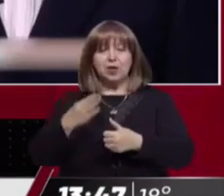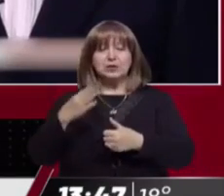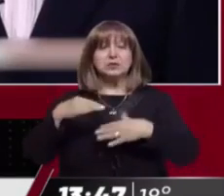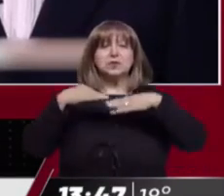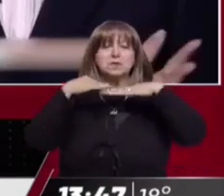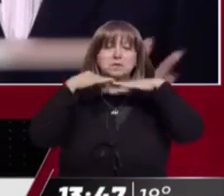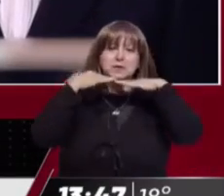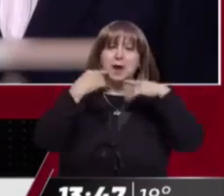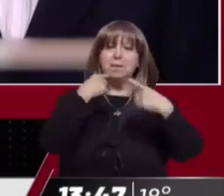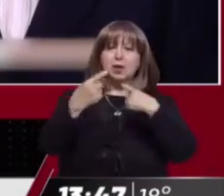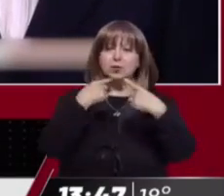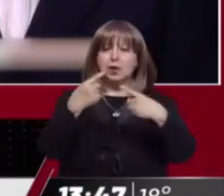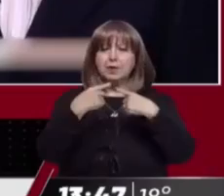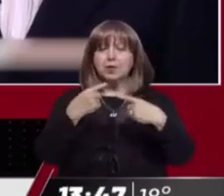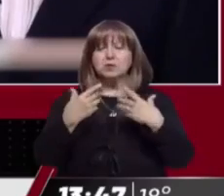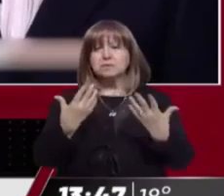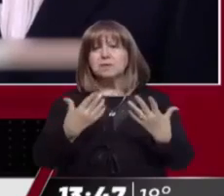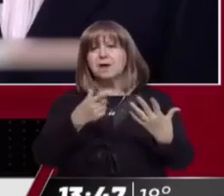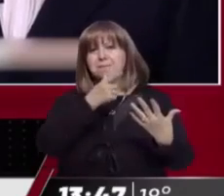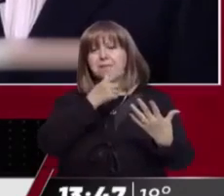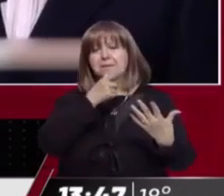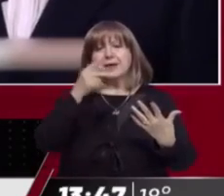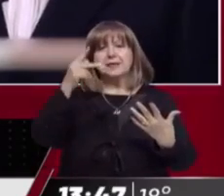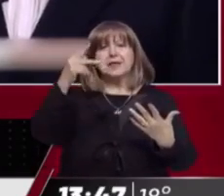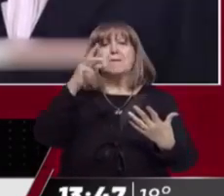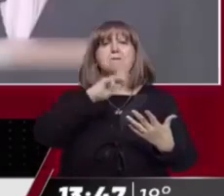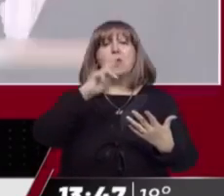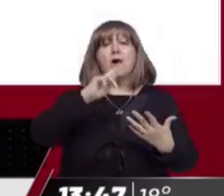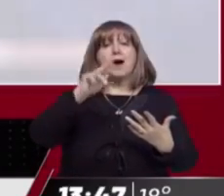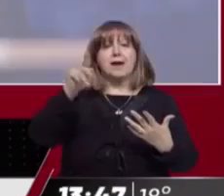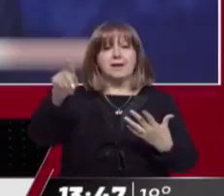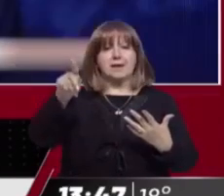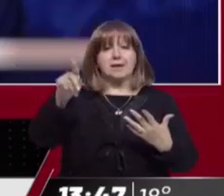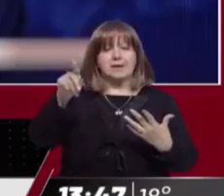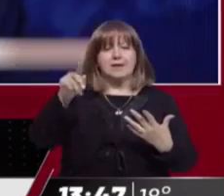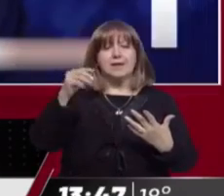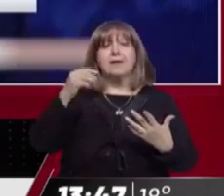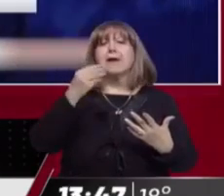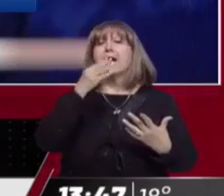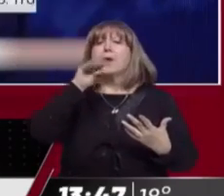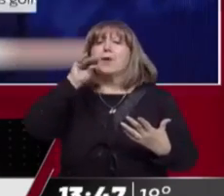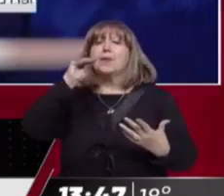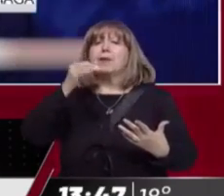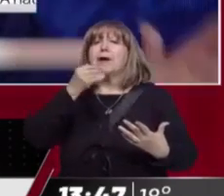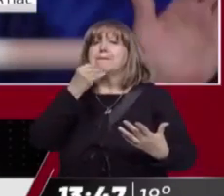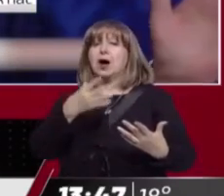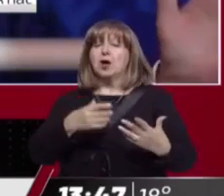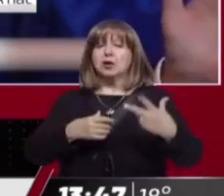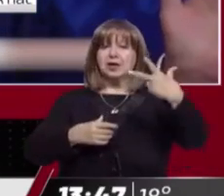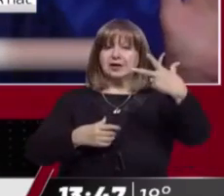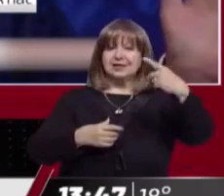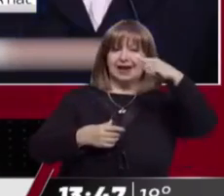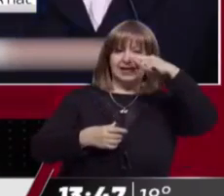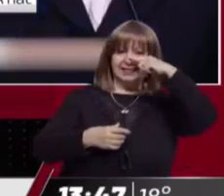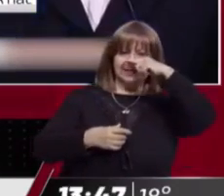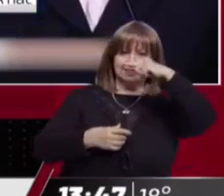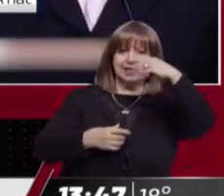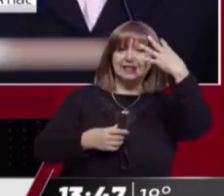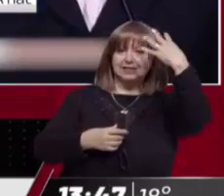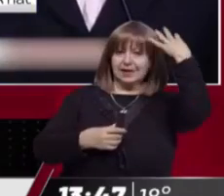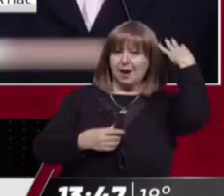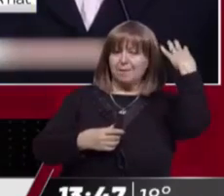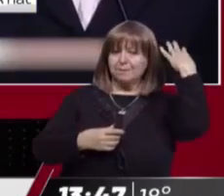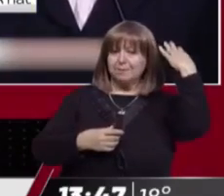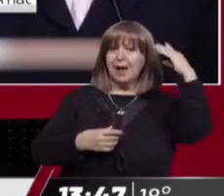televidentes consultados creen que ganó Kamala Harris contra el 37% que creen que se impuso